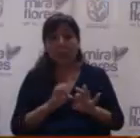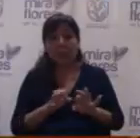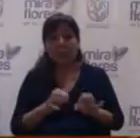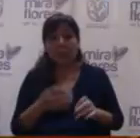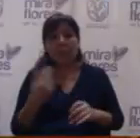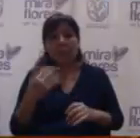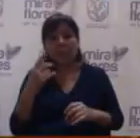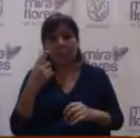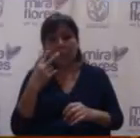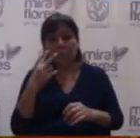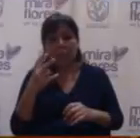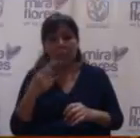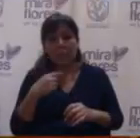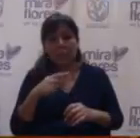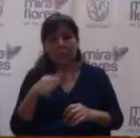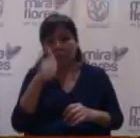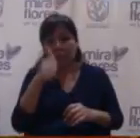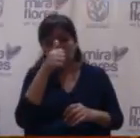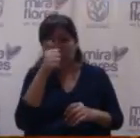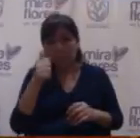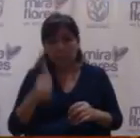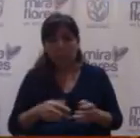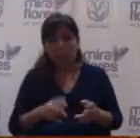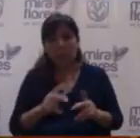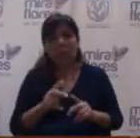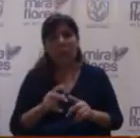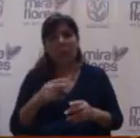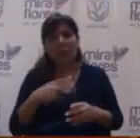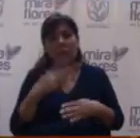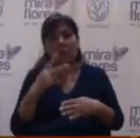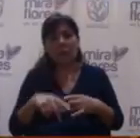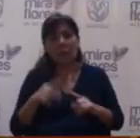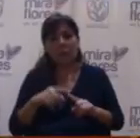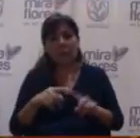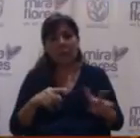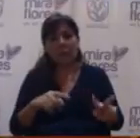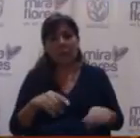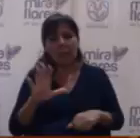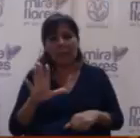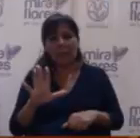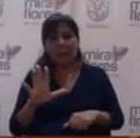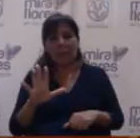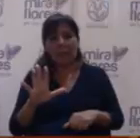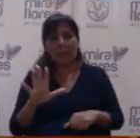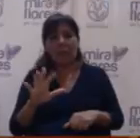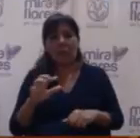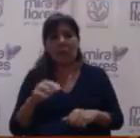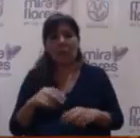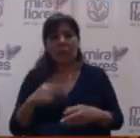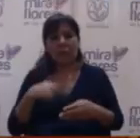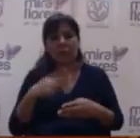hemos visto que el día domingo en el programa Panorama se pasó un reportaje en donde se vende a vista y paciencia la